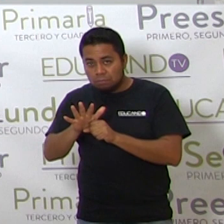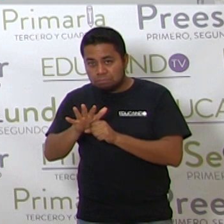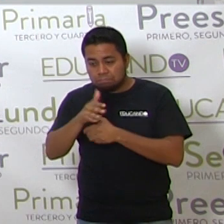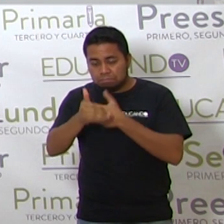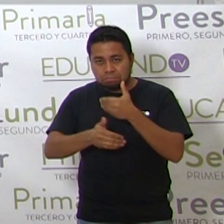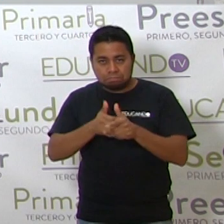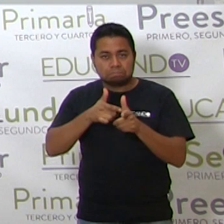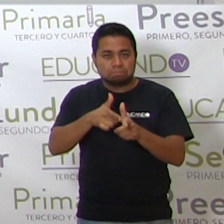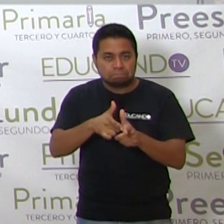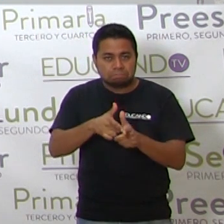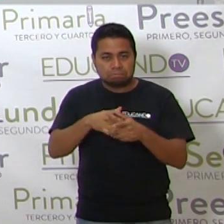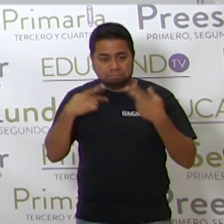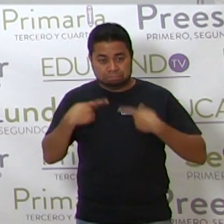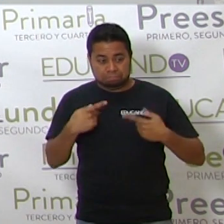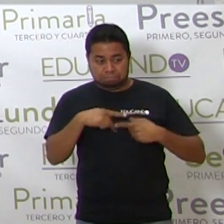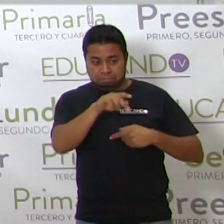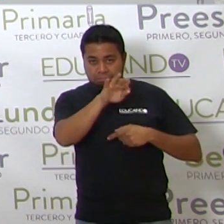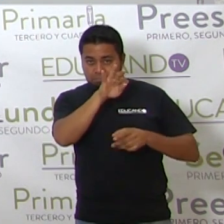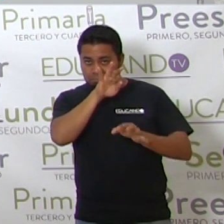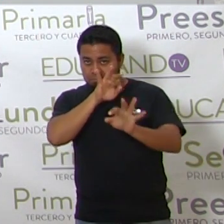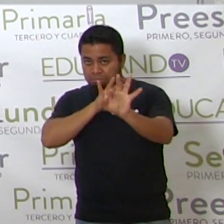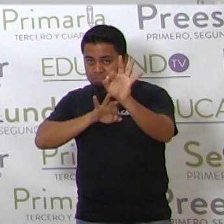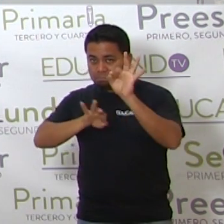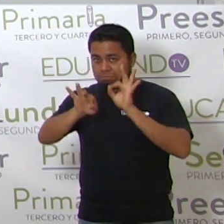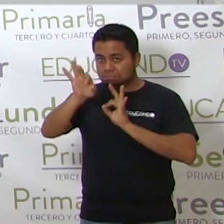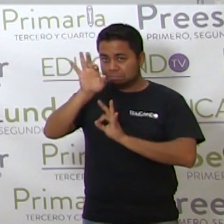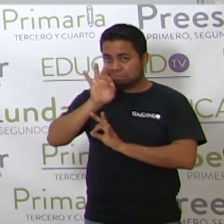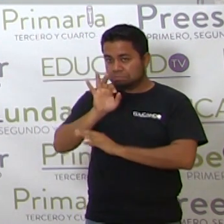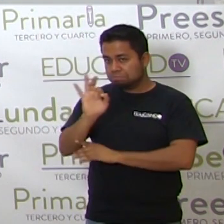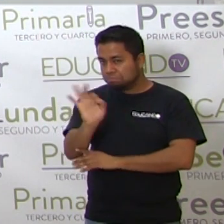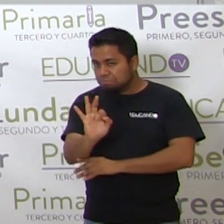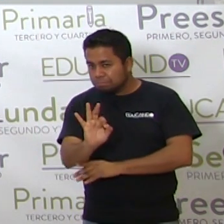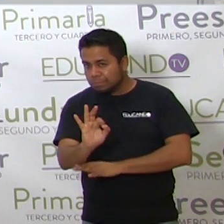actores a lo mejor verdad